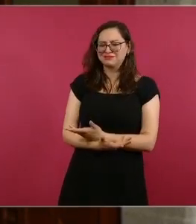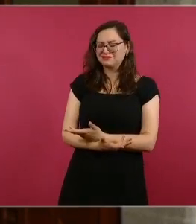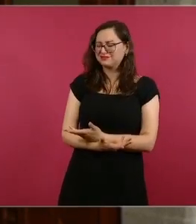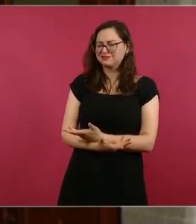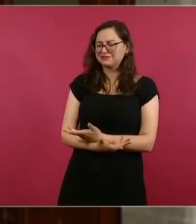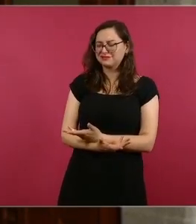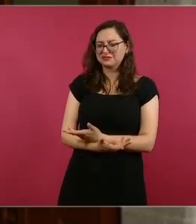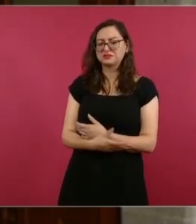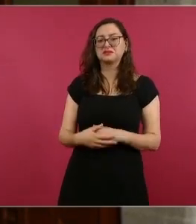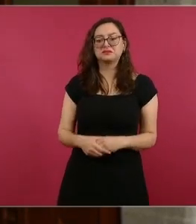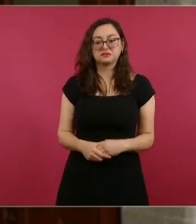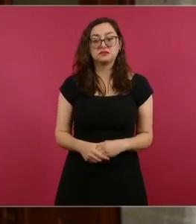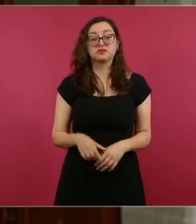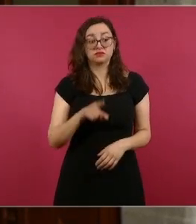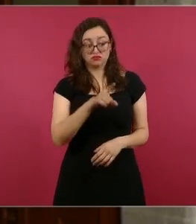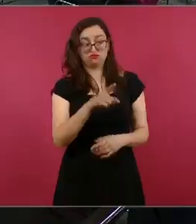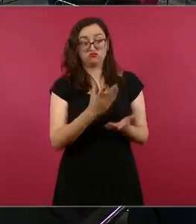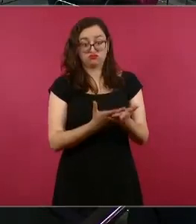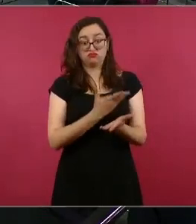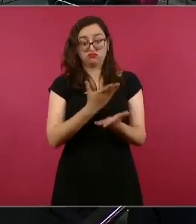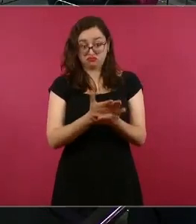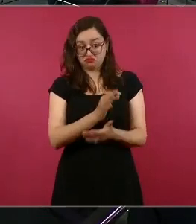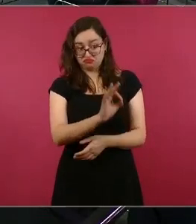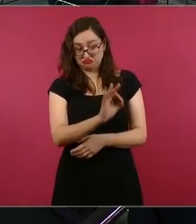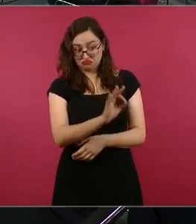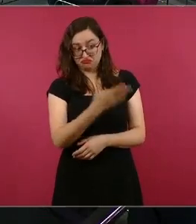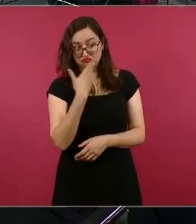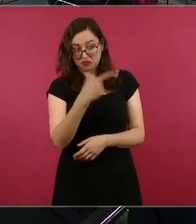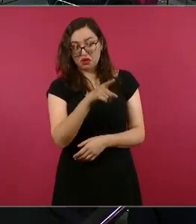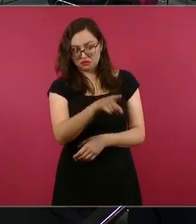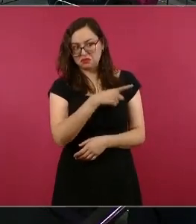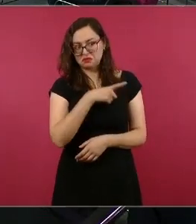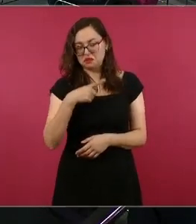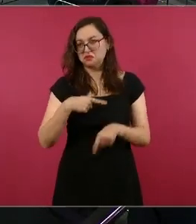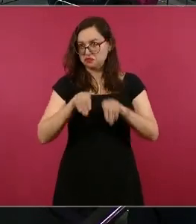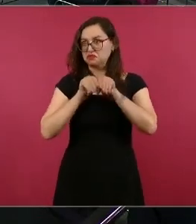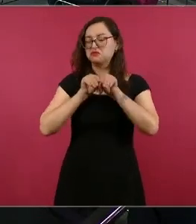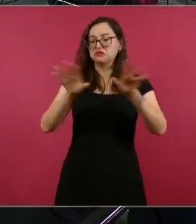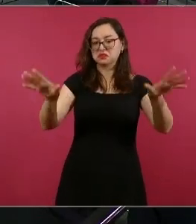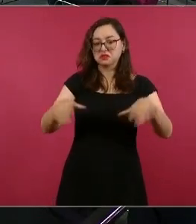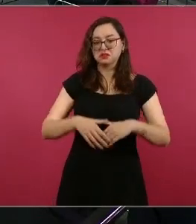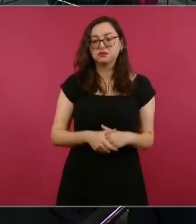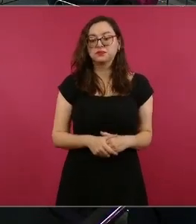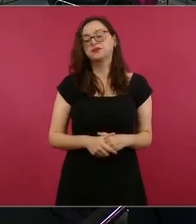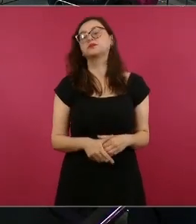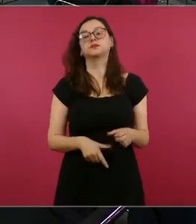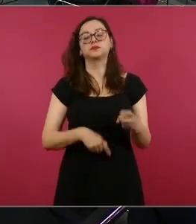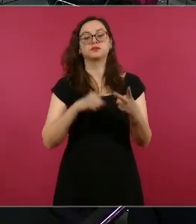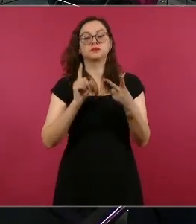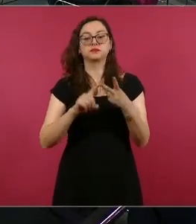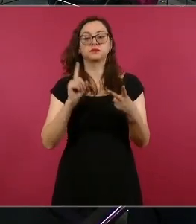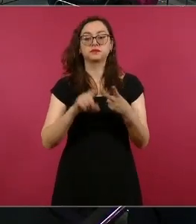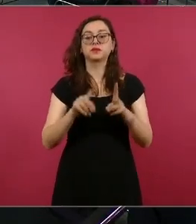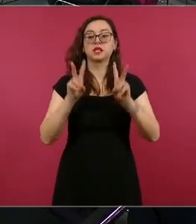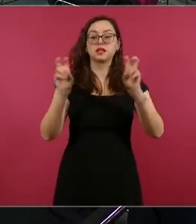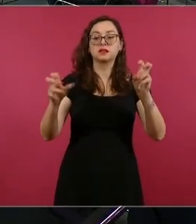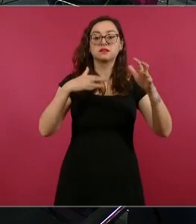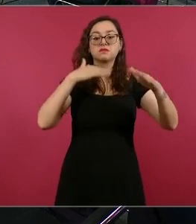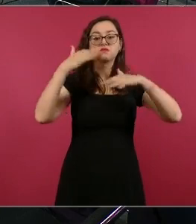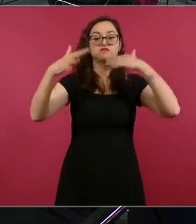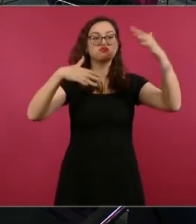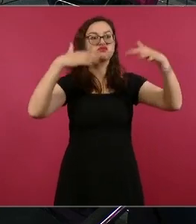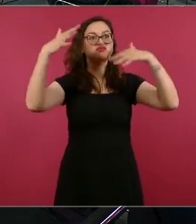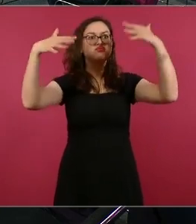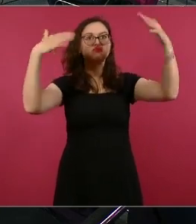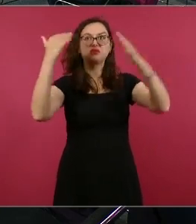Entonces, está muy bien lo que estás proponiendo. ¿Y lo otro qué fue? Lo de, en este caso, es lo que se maneja del daño ambiental. Ah, ¿por